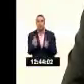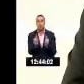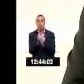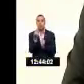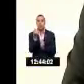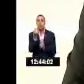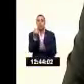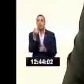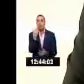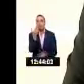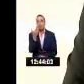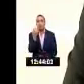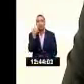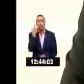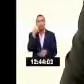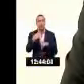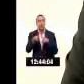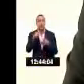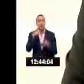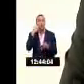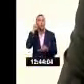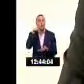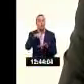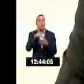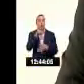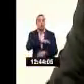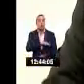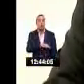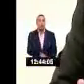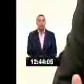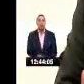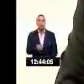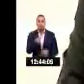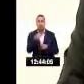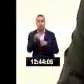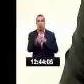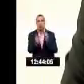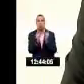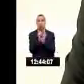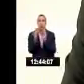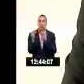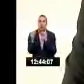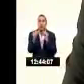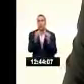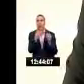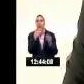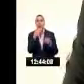en efectivo hacia ese municipio y pueda plantearlo, ¿sí? Ir un poco personalizando quizás